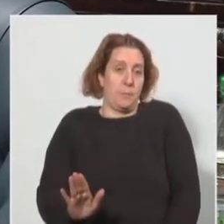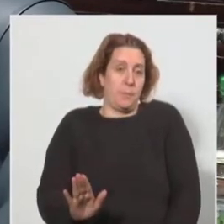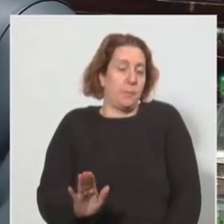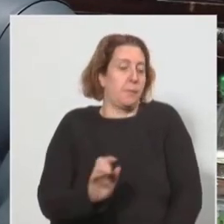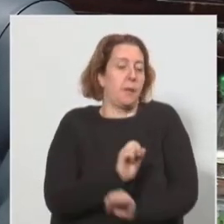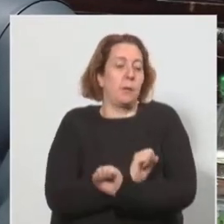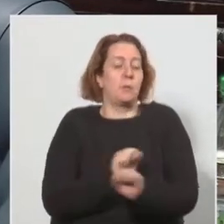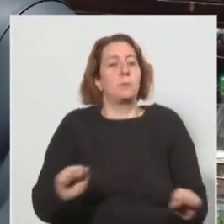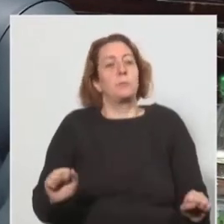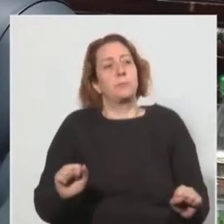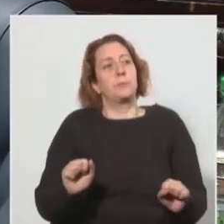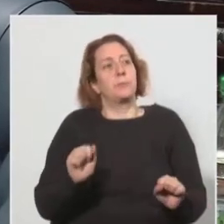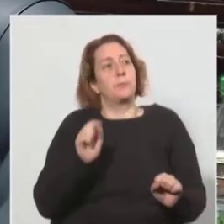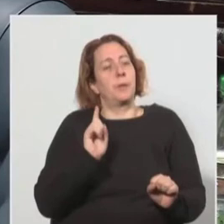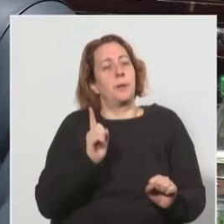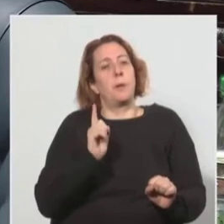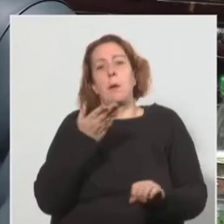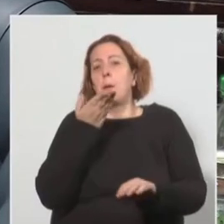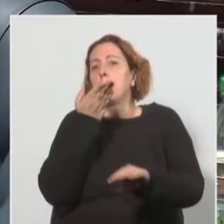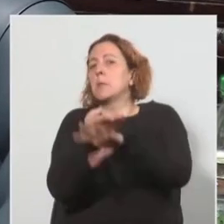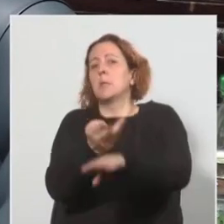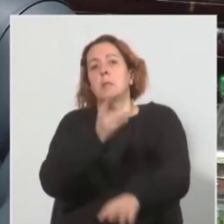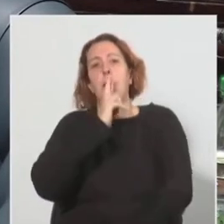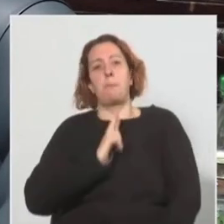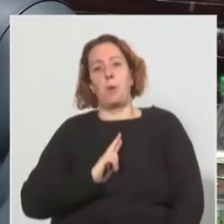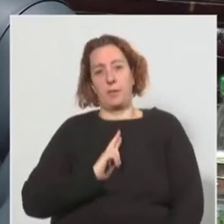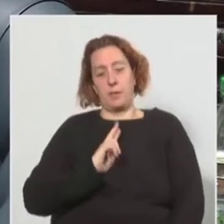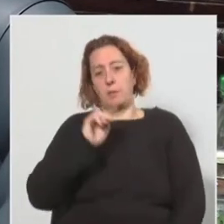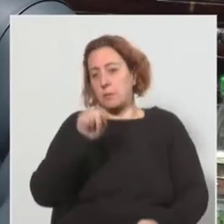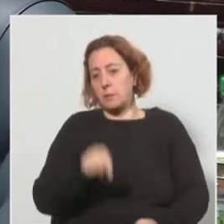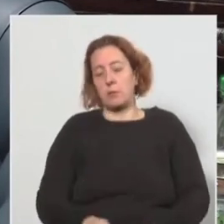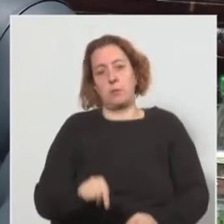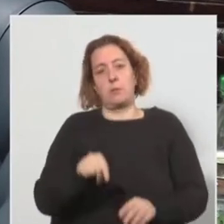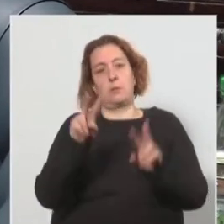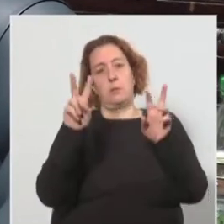No podemos menos que solicitar respuestas en este aspecto,